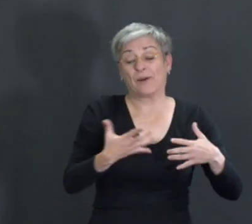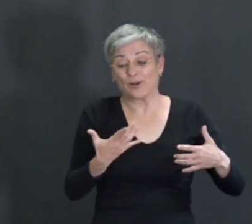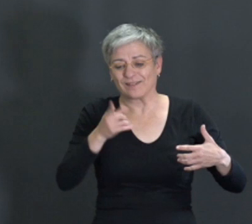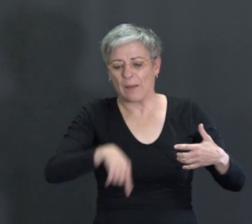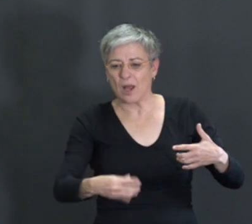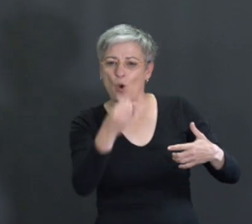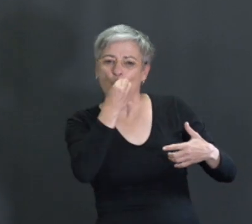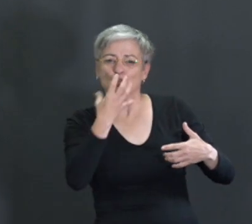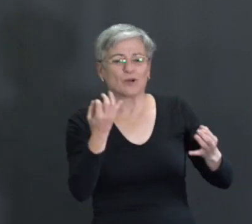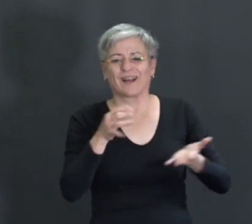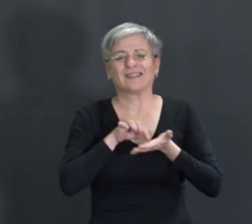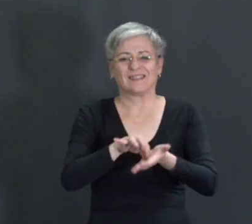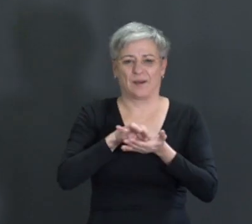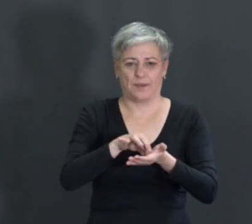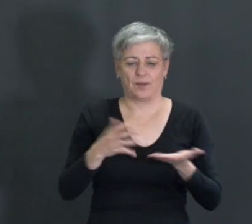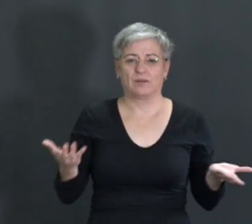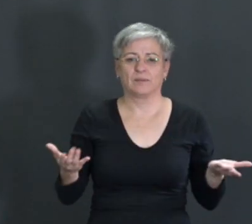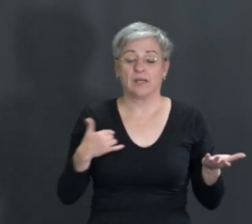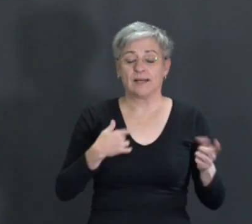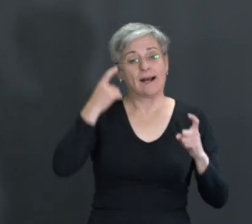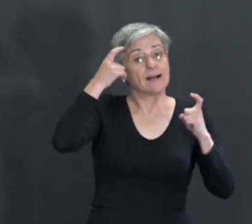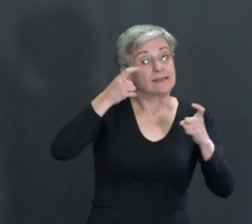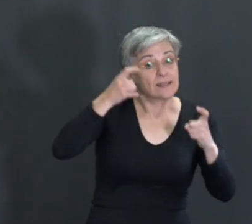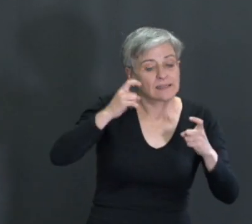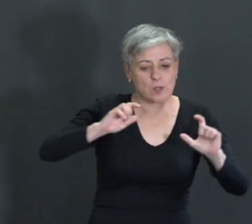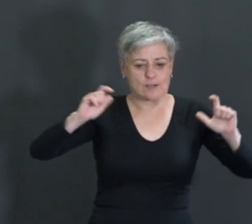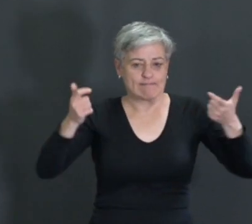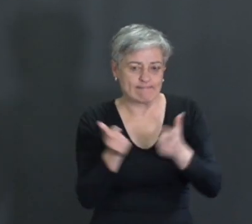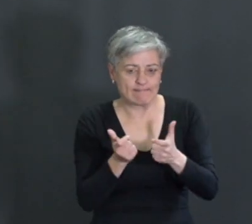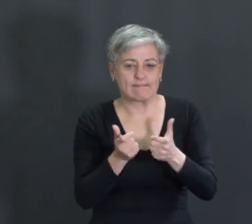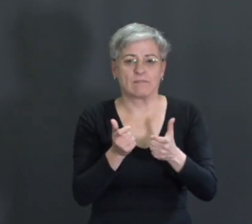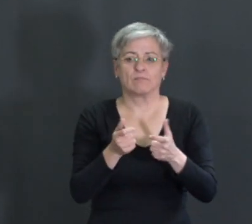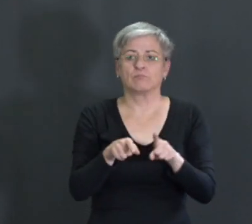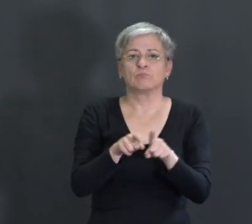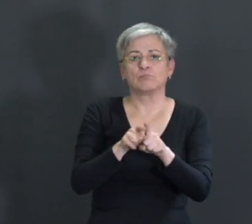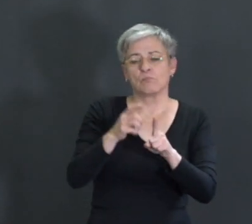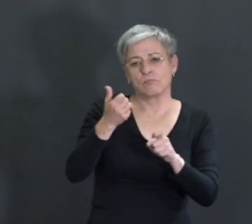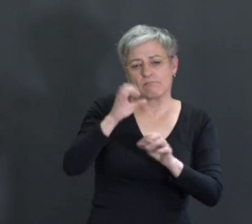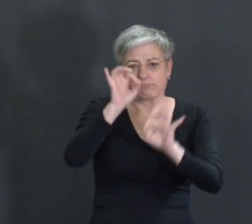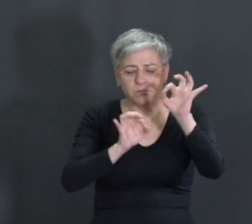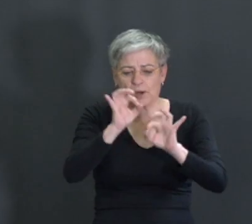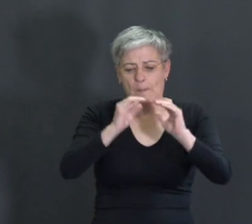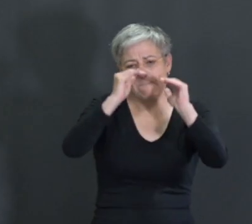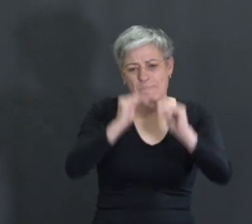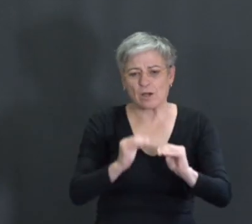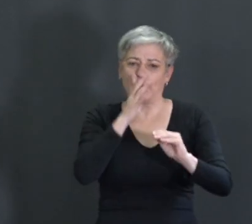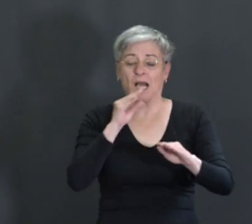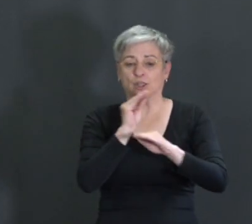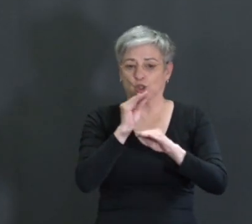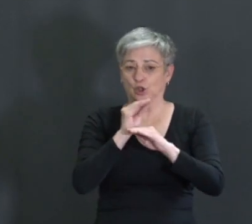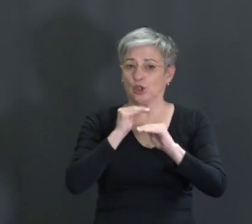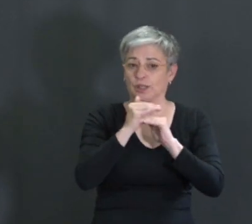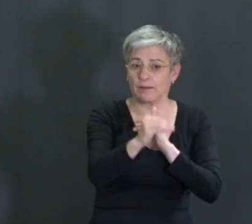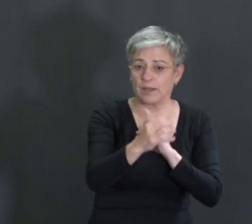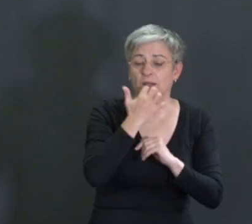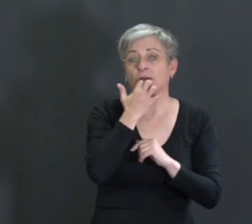¿no? Han intentado reducir esa huella de carbono, bajar y hacerlos mucho más sostenible, bien